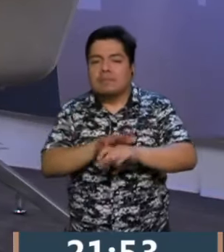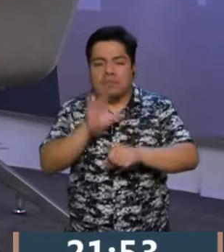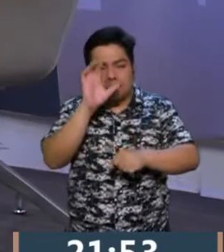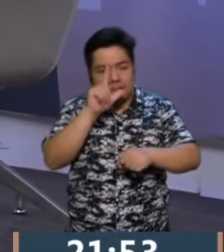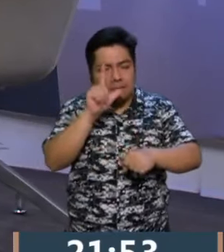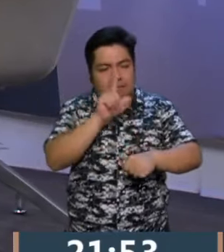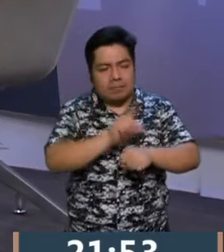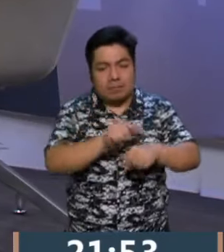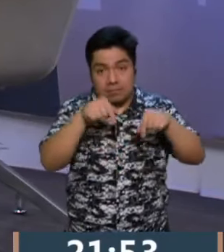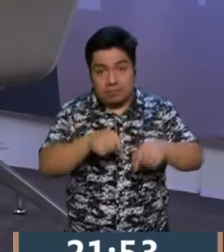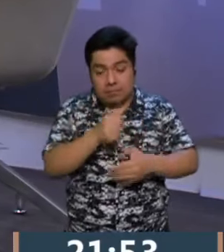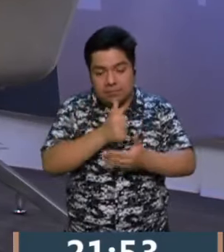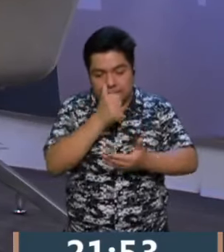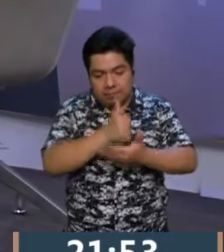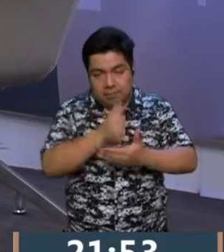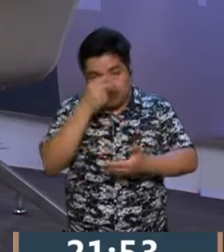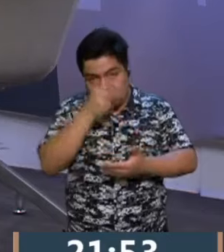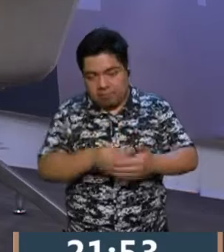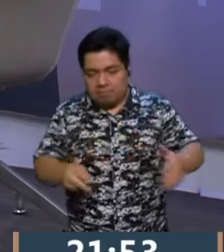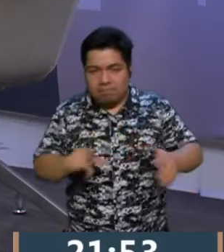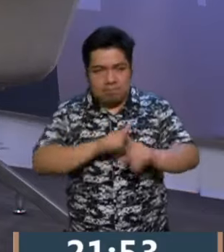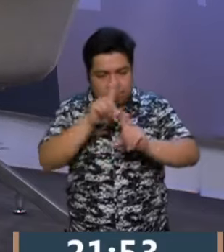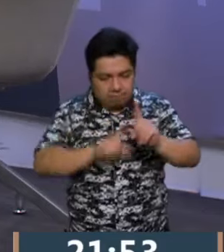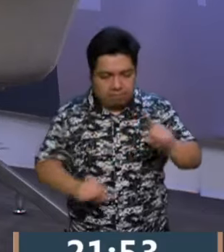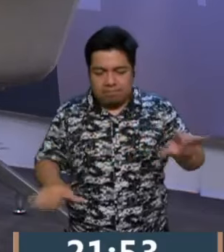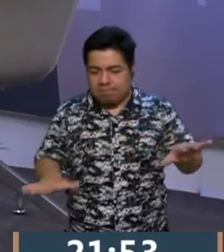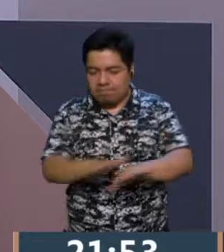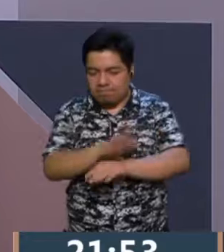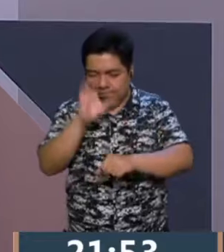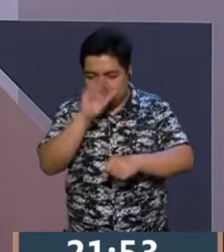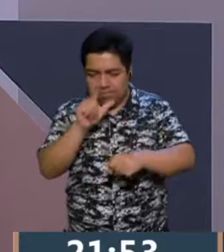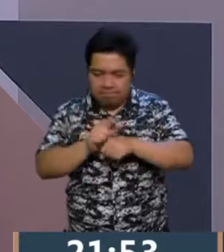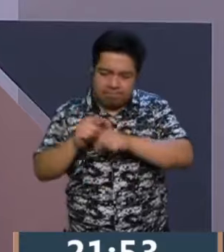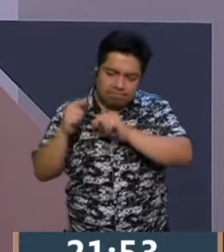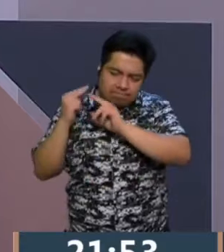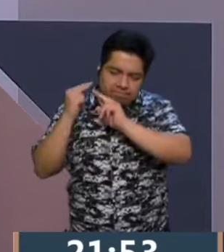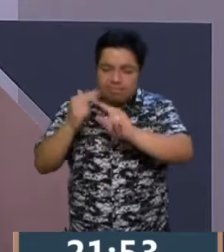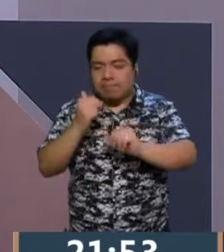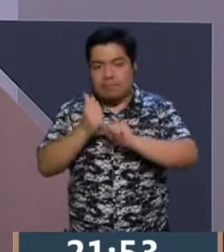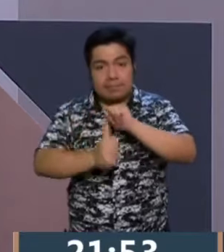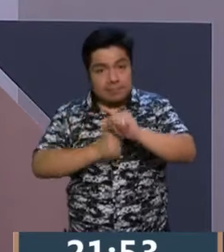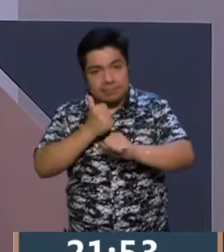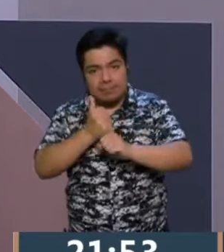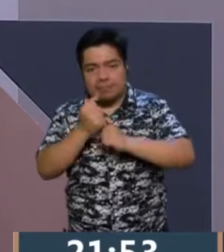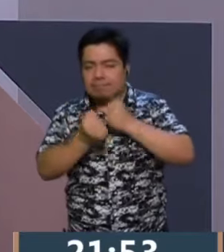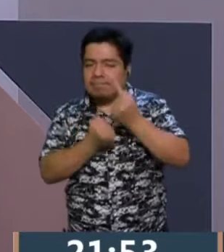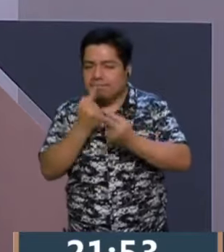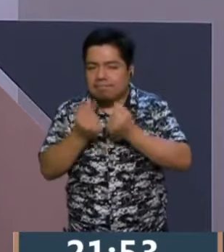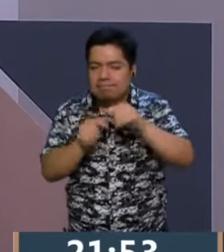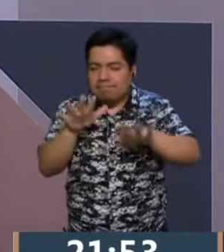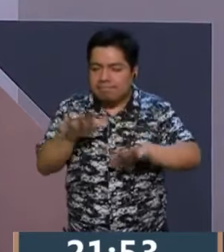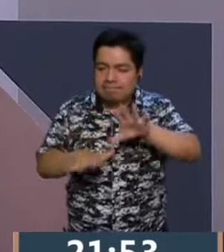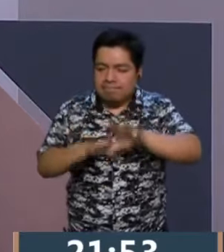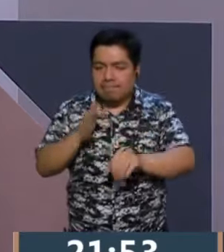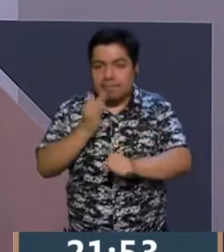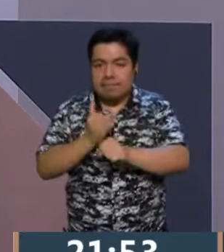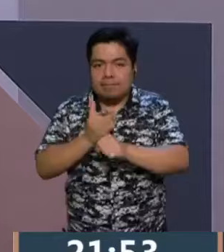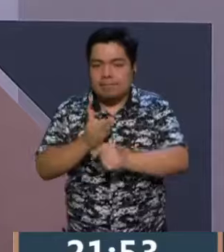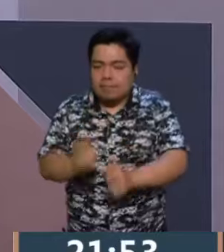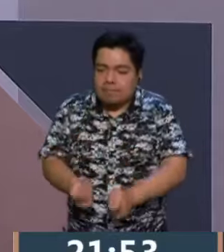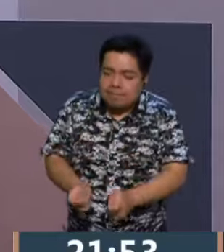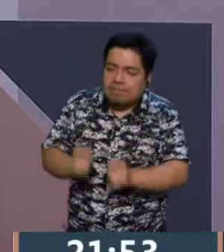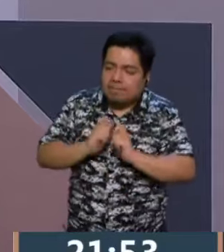en este país. Un cambio cultural que se ha dado a lo largo de varios años y que de alguna manera pues ya nos